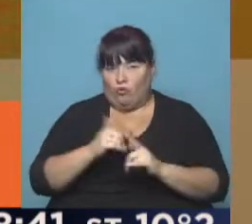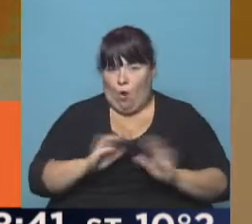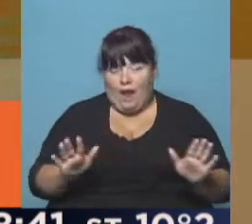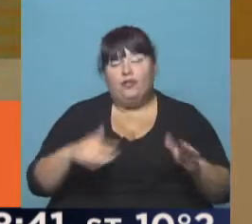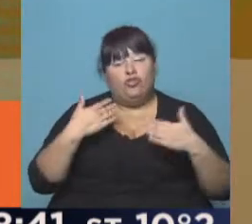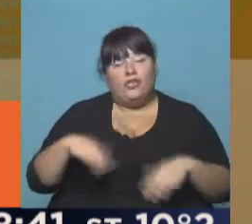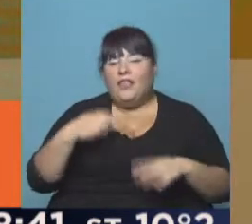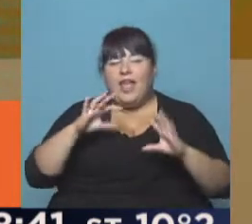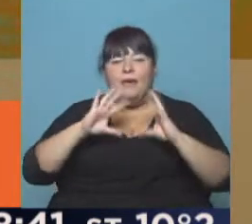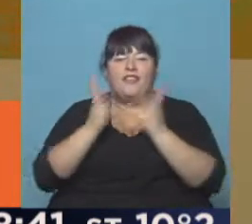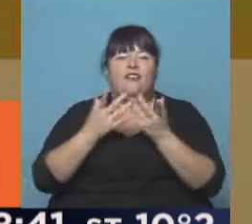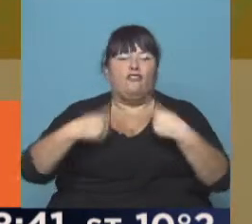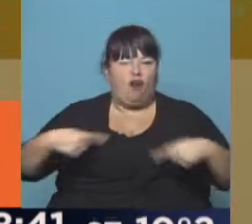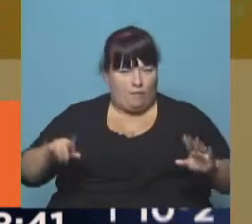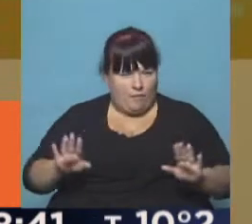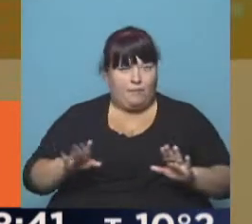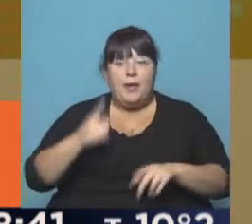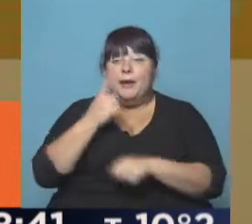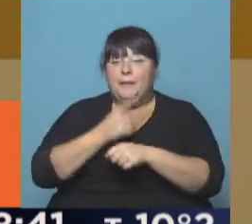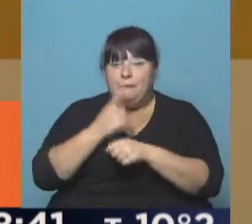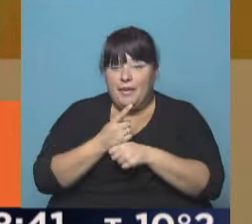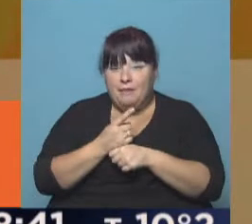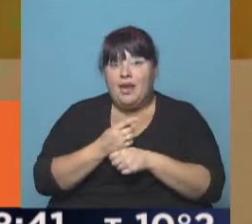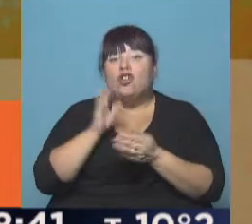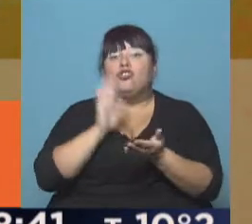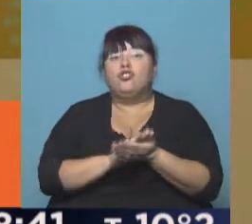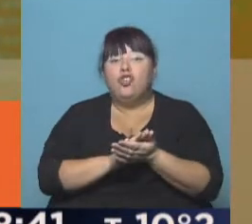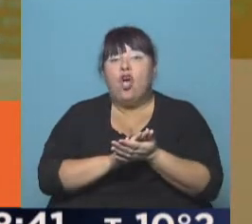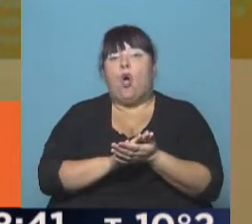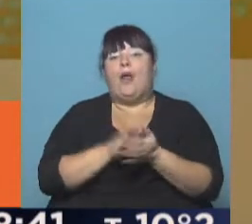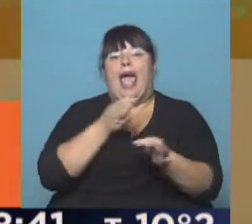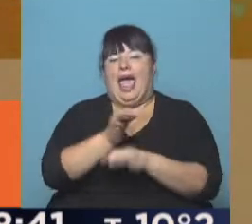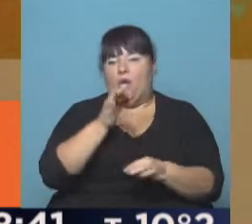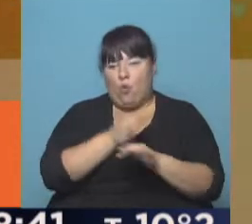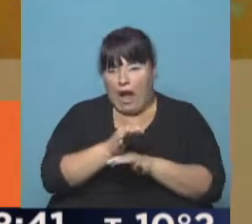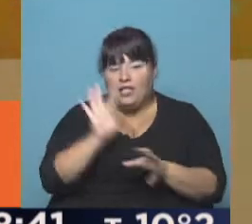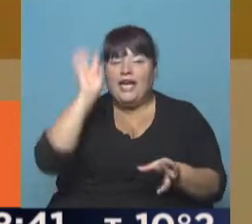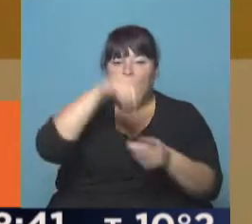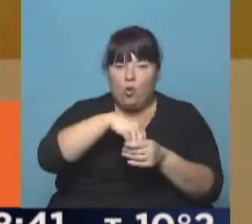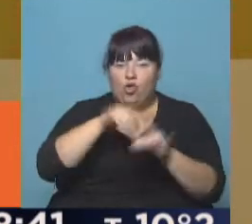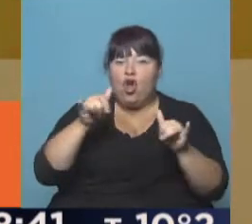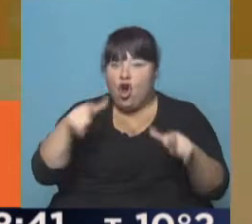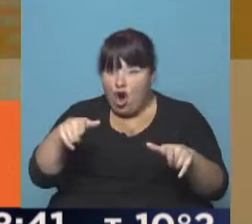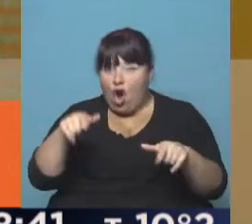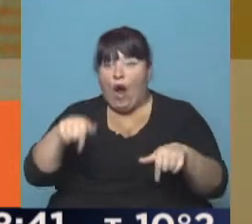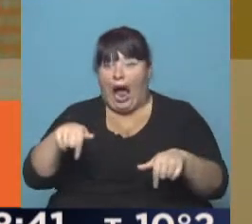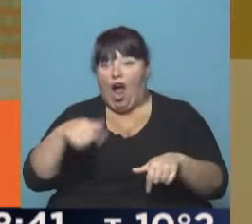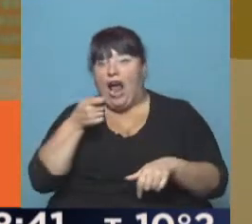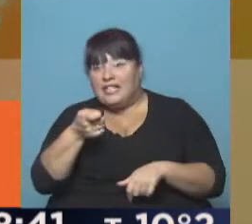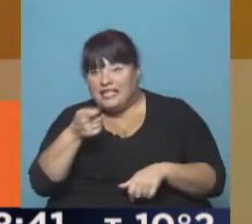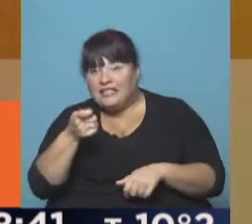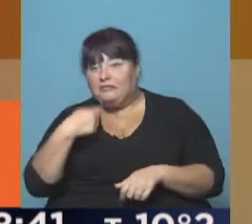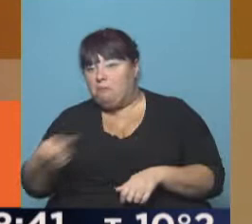se tiene que abordar de distintos lugares lo primero que se tiene que abordar es desde la educación y la inclusión jóvenes que hoy son sicarios